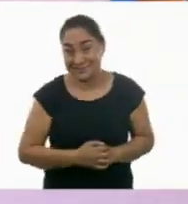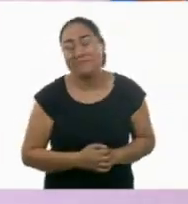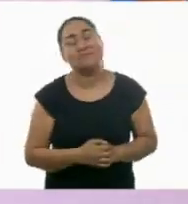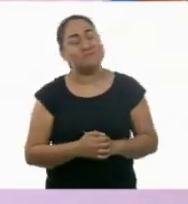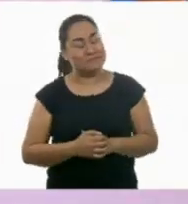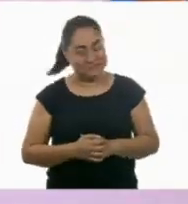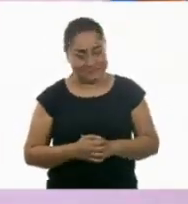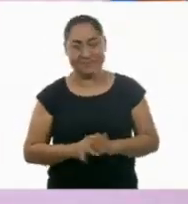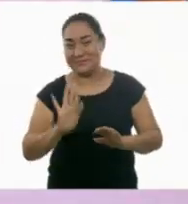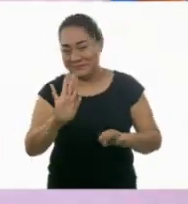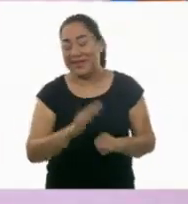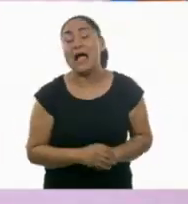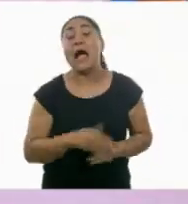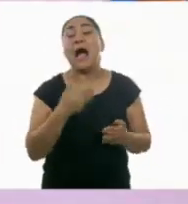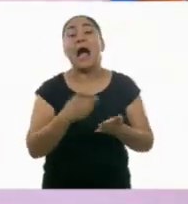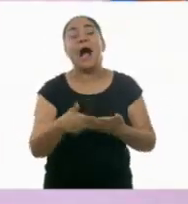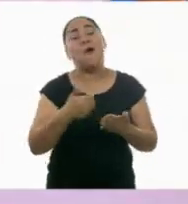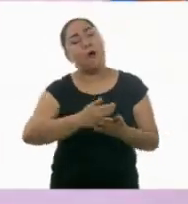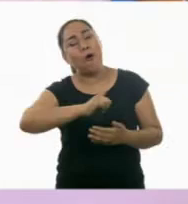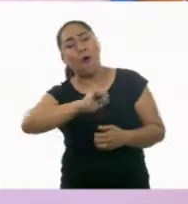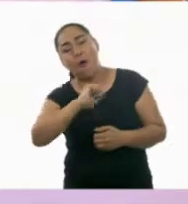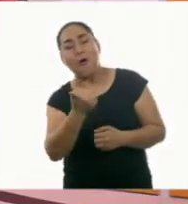Perfecto. Vamos con la siguiente